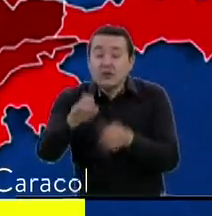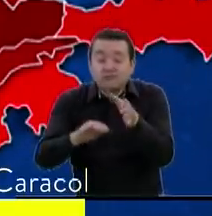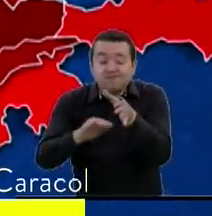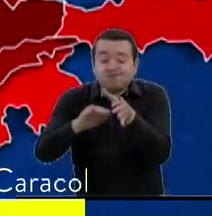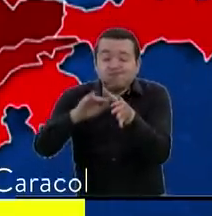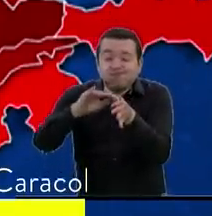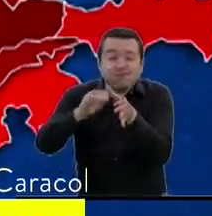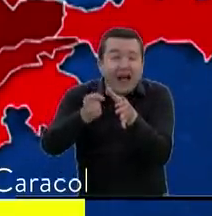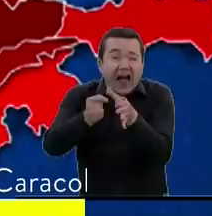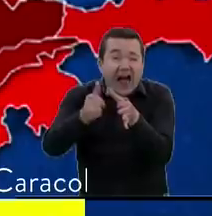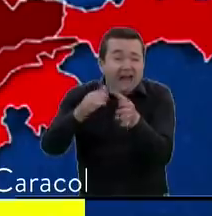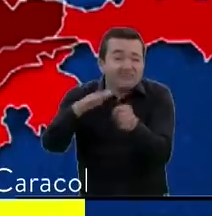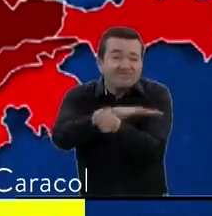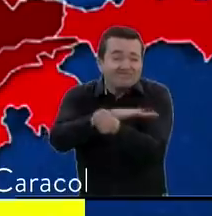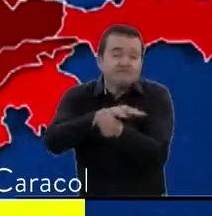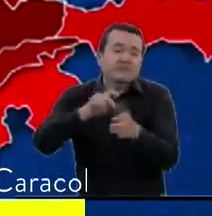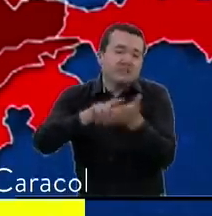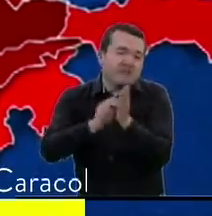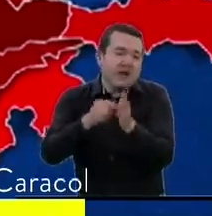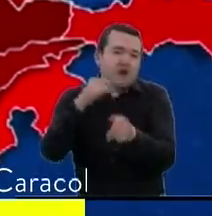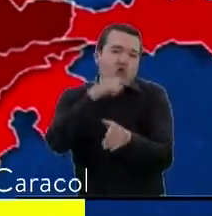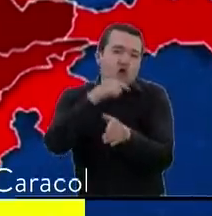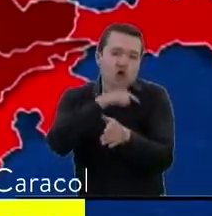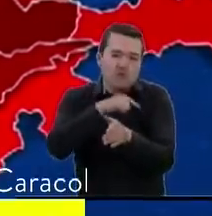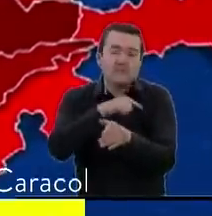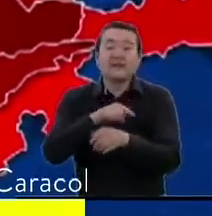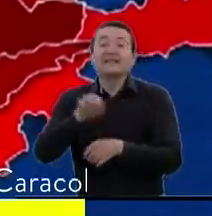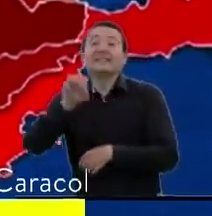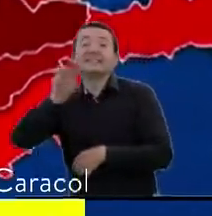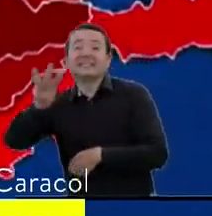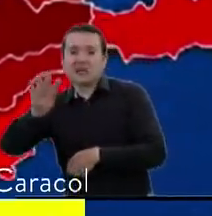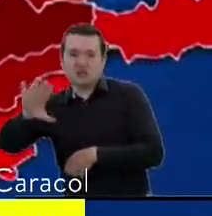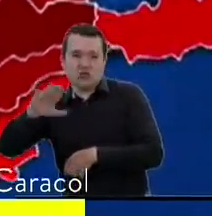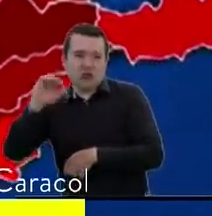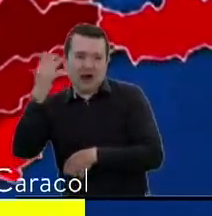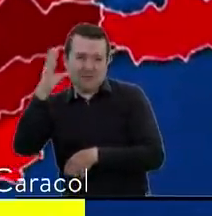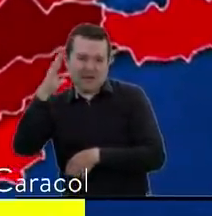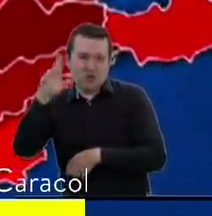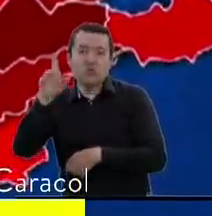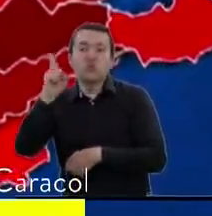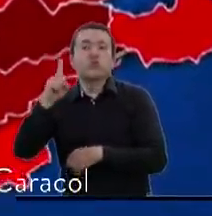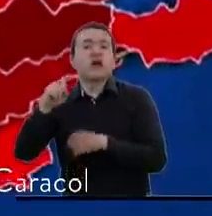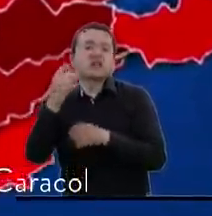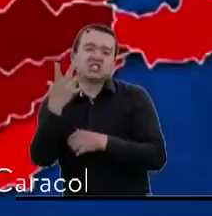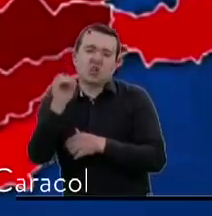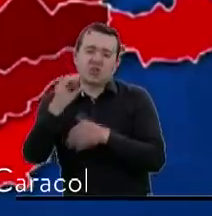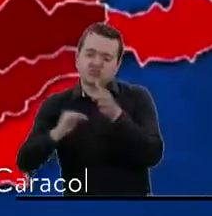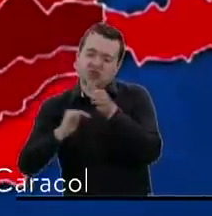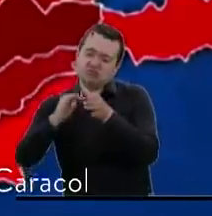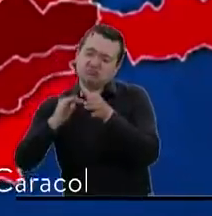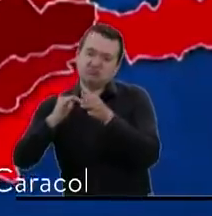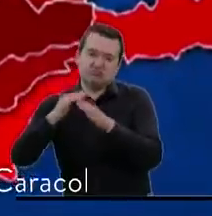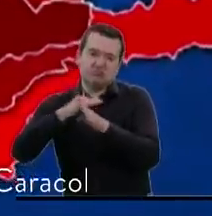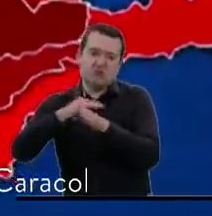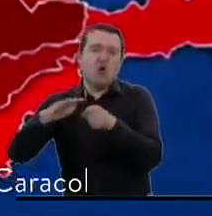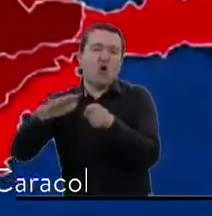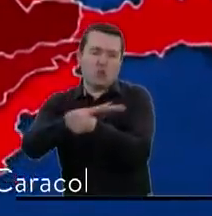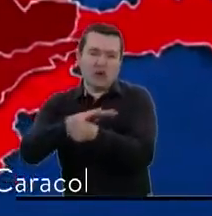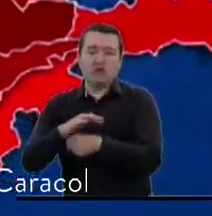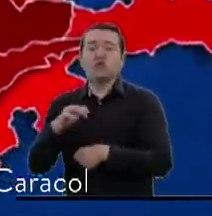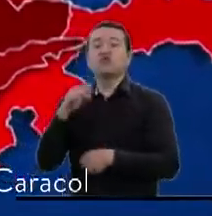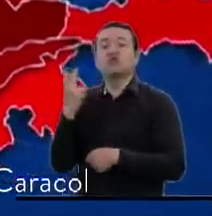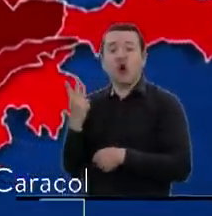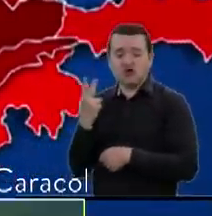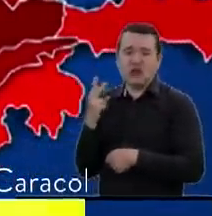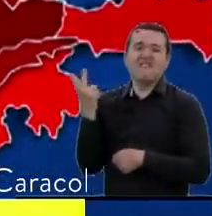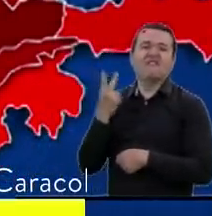que significa que están en alerta roja, 3 en alerta amarilla con una ocupación mayor al 50% y 2 en verde, es decir que su